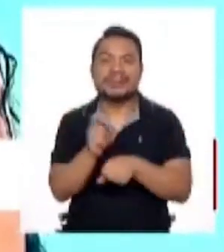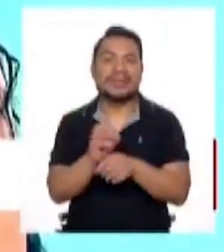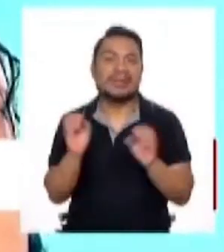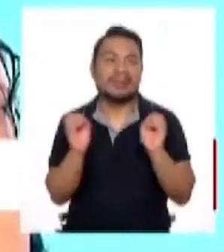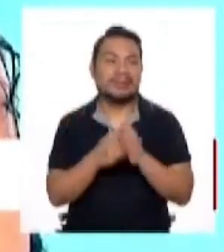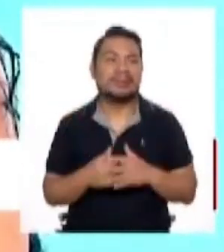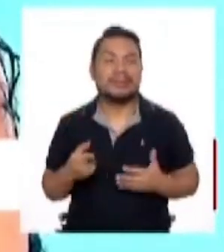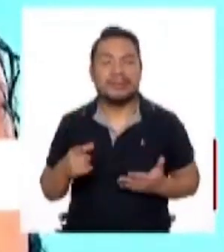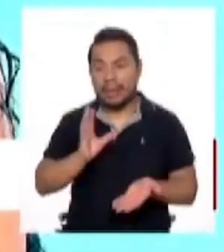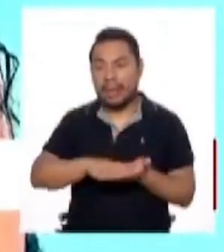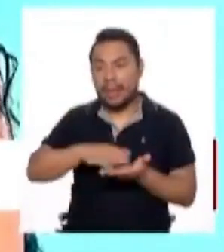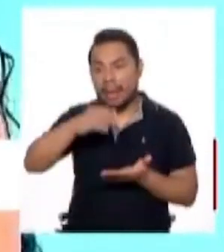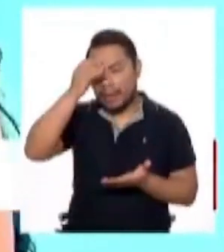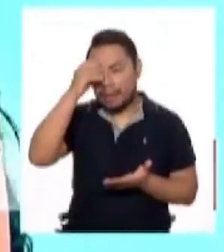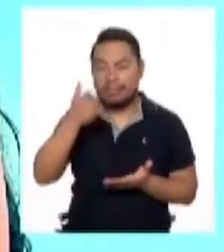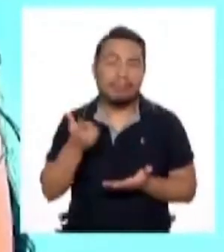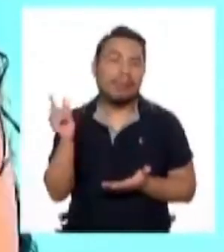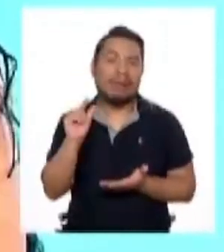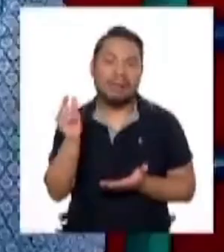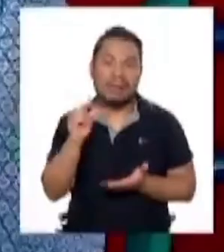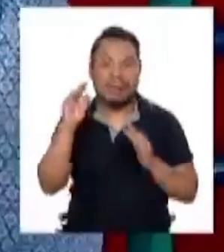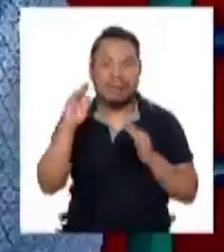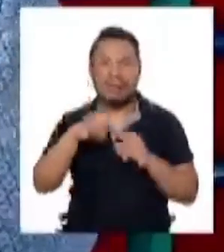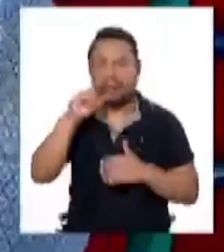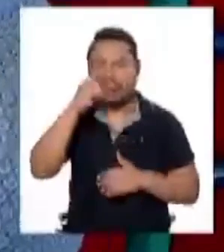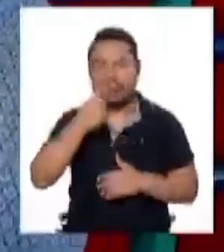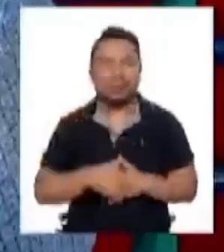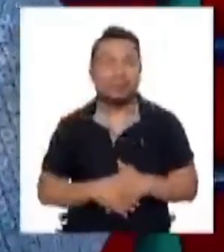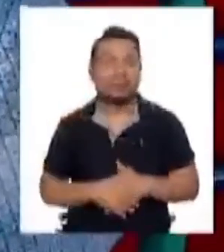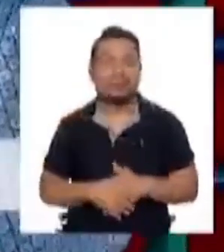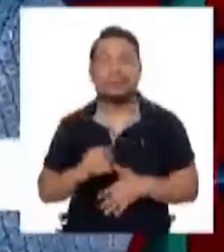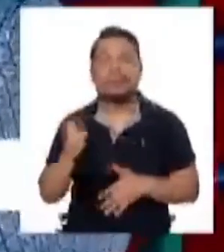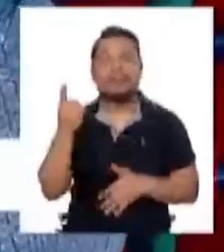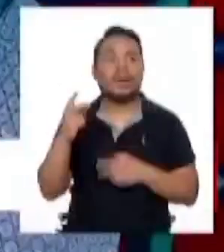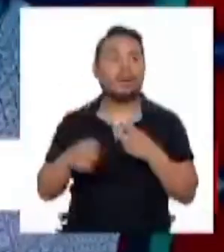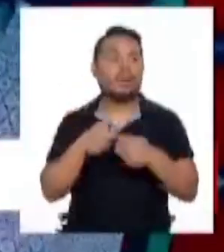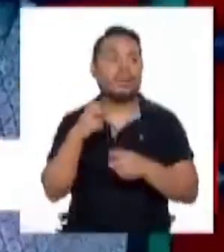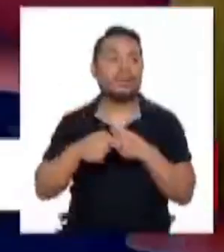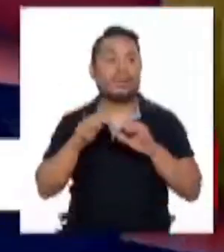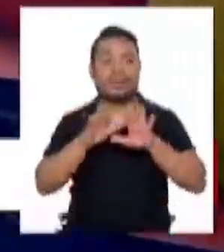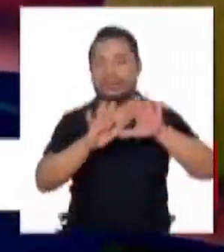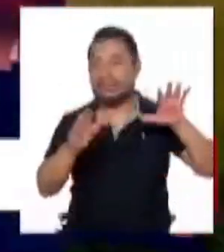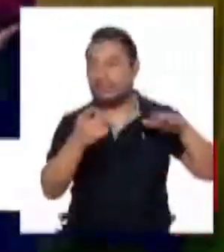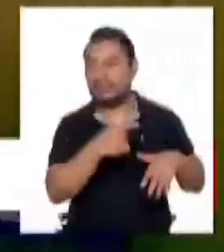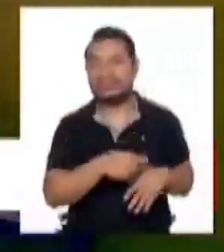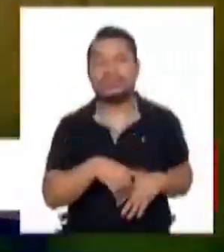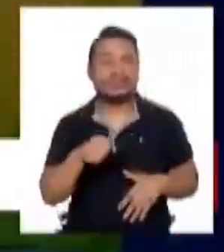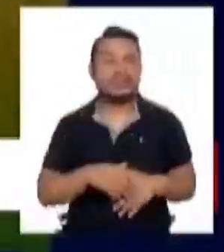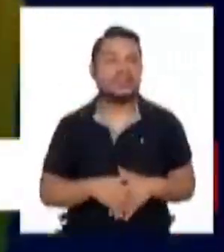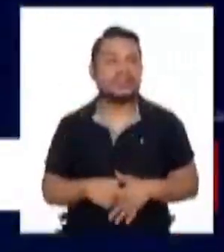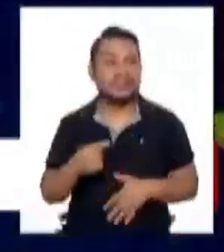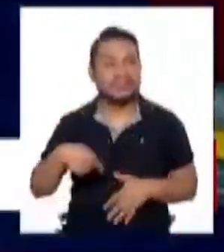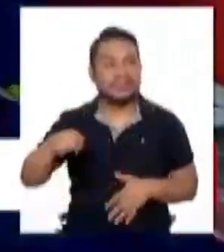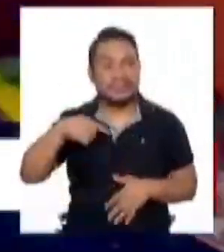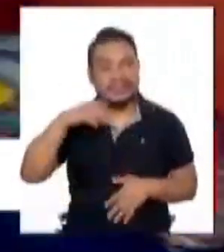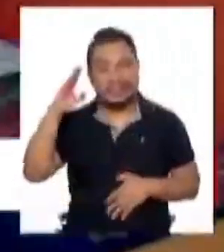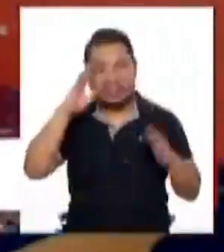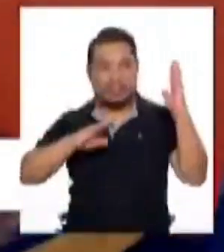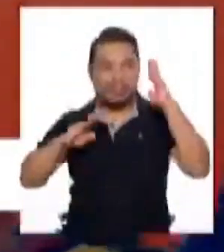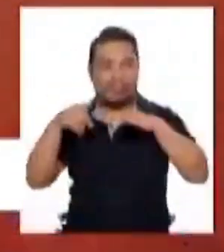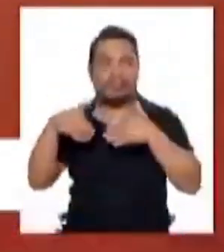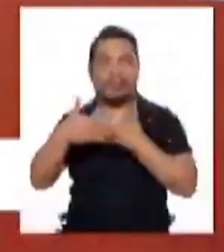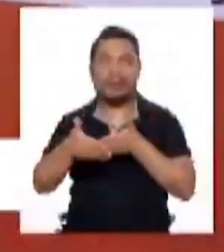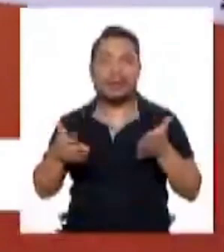que el aprendizaje lo van a tomar como algo aburrido. Primer problema, esta pared. Sí. Lo que nos preocupa, sabiendo ya que es una